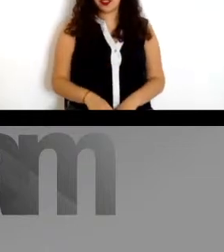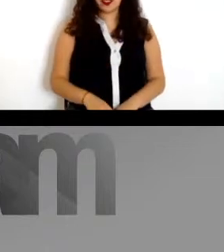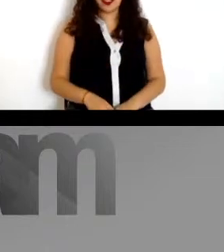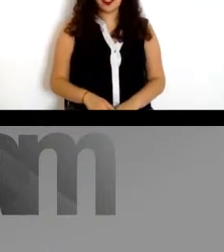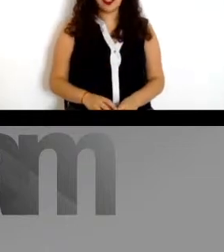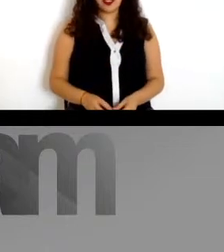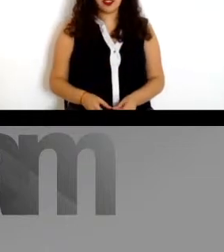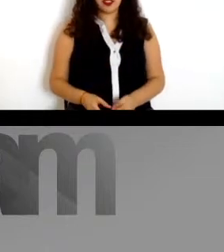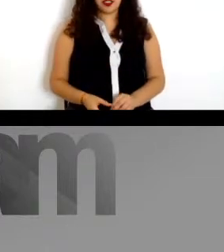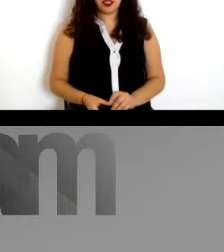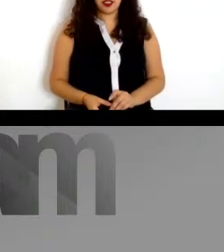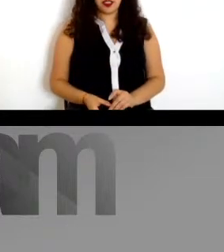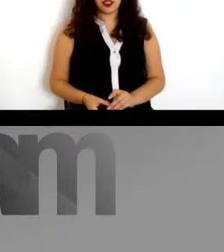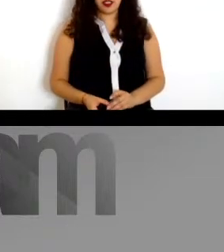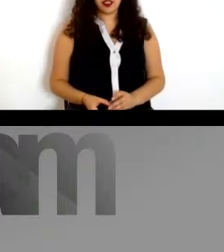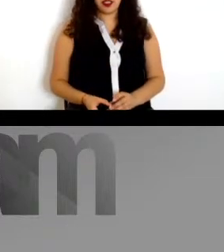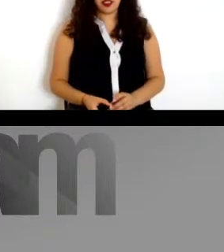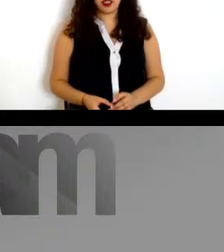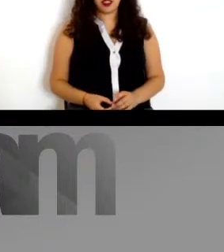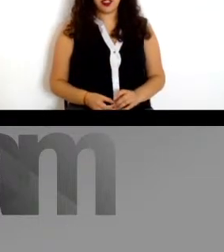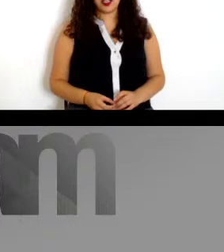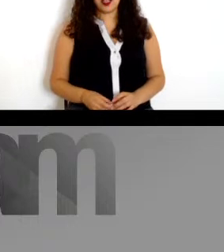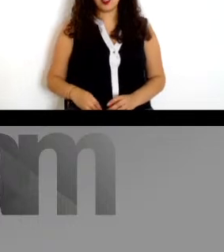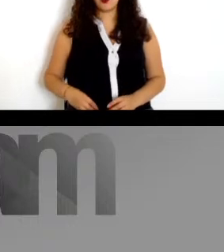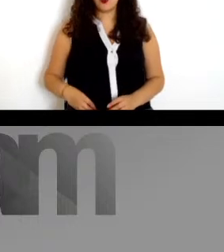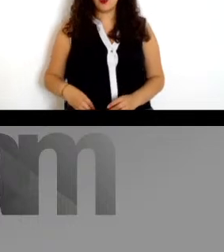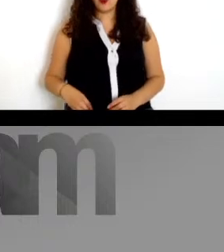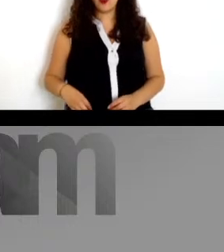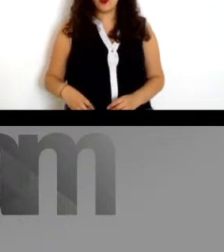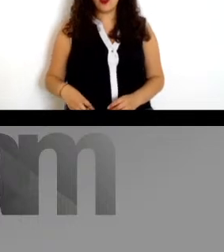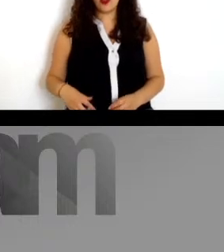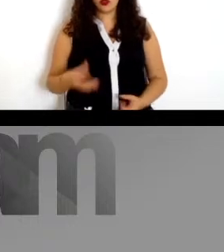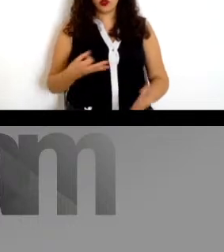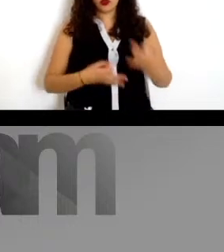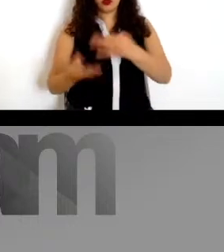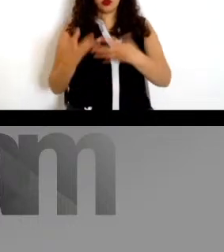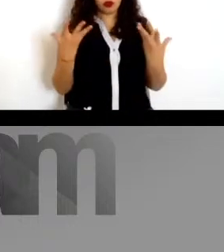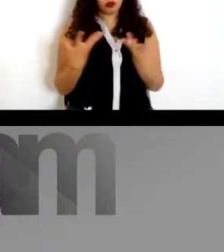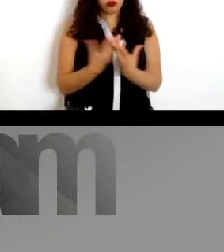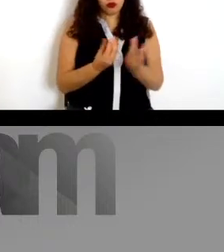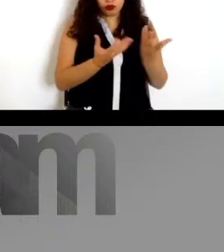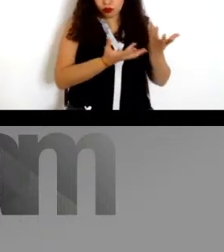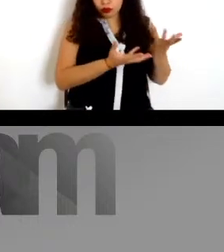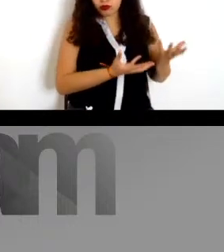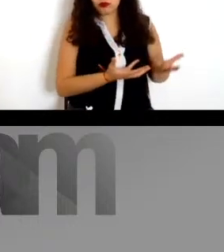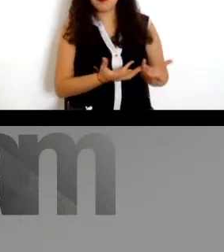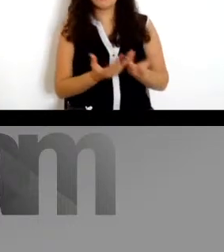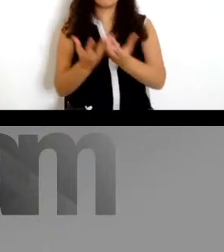todos colaboramos, hacemos una sinergia entre las